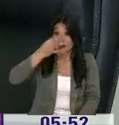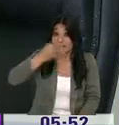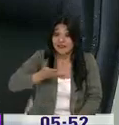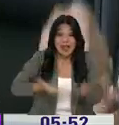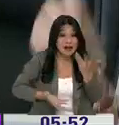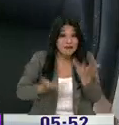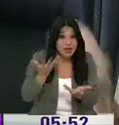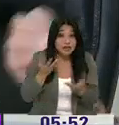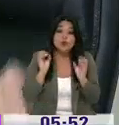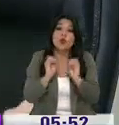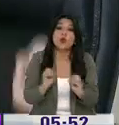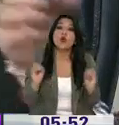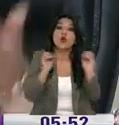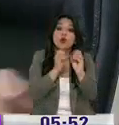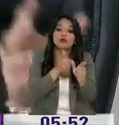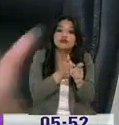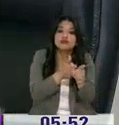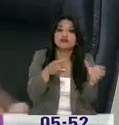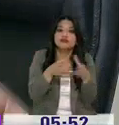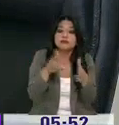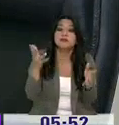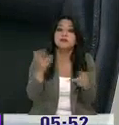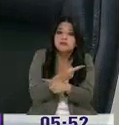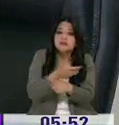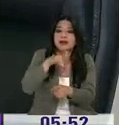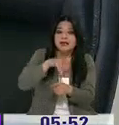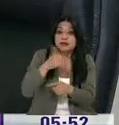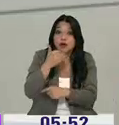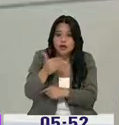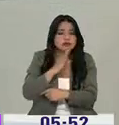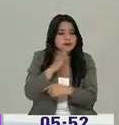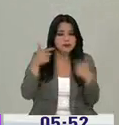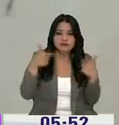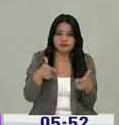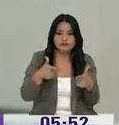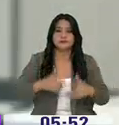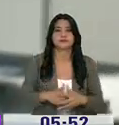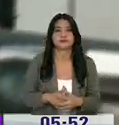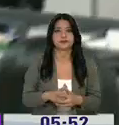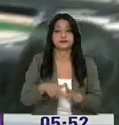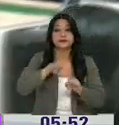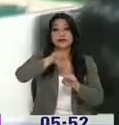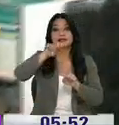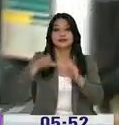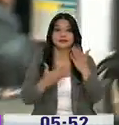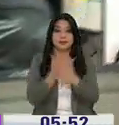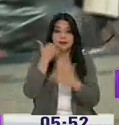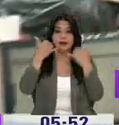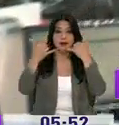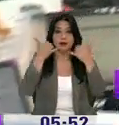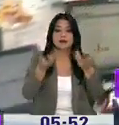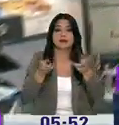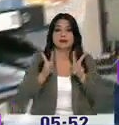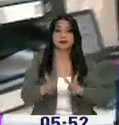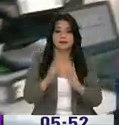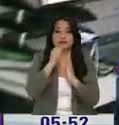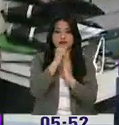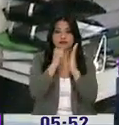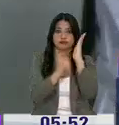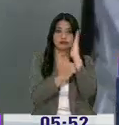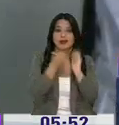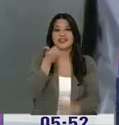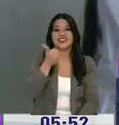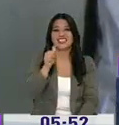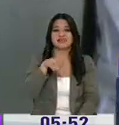o que podrían estar en riesgo de tenerlo. El sistema también ha dado como resultado el agendamiento de 10.000